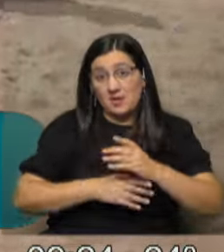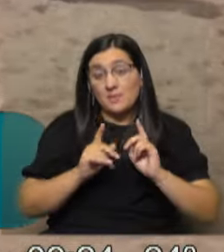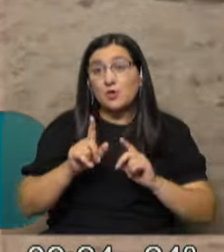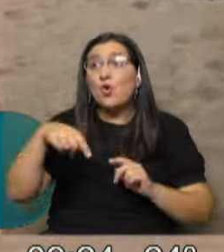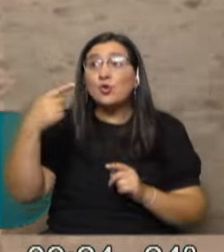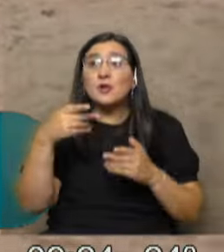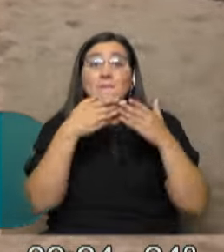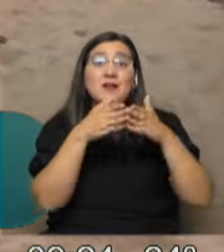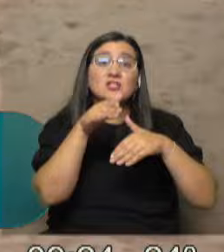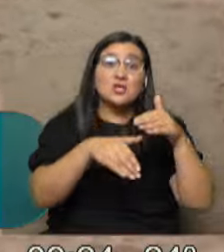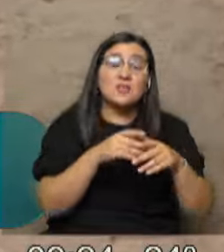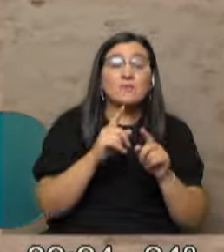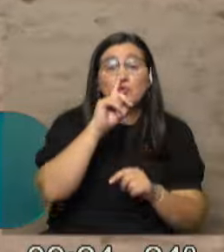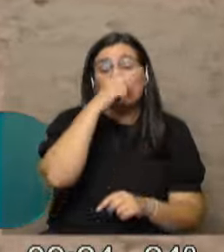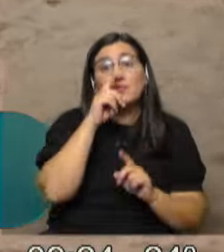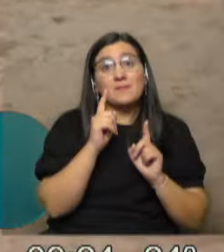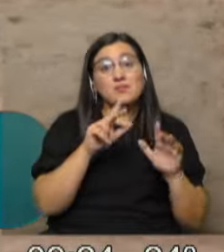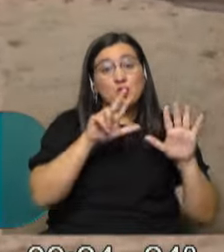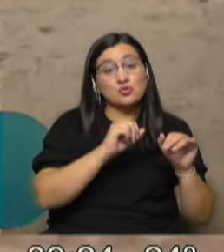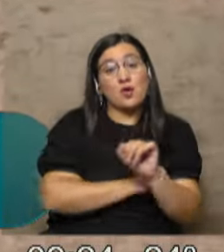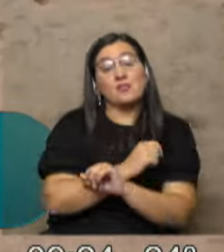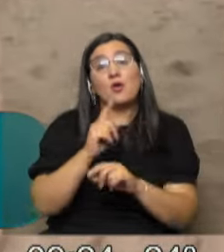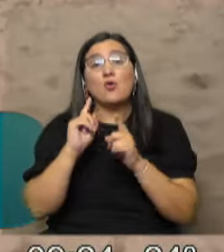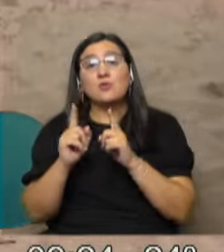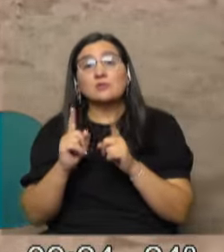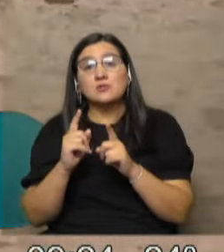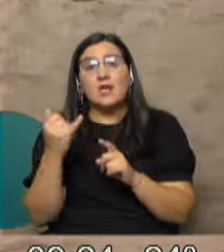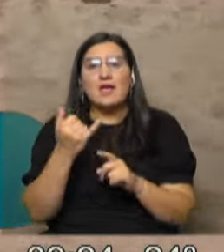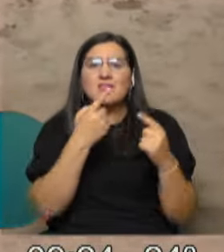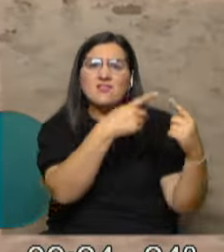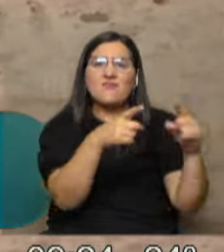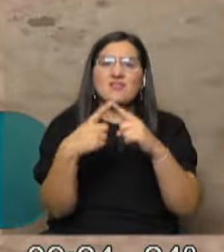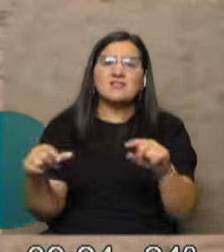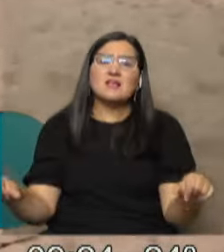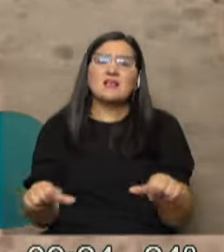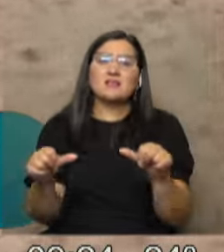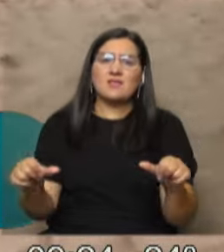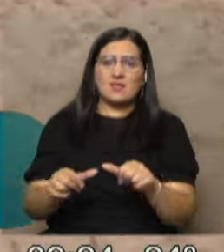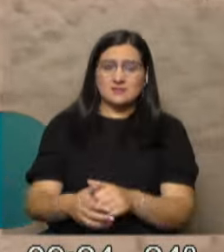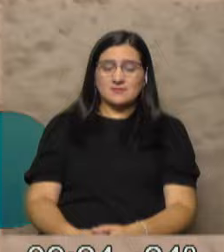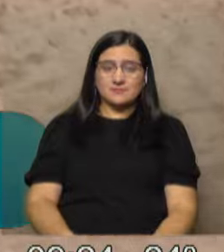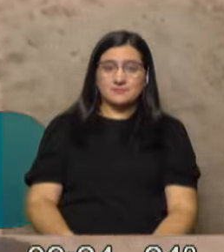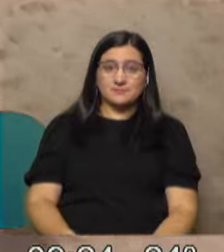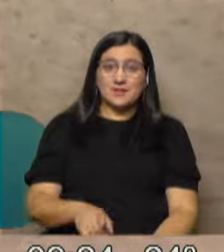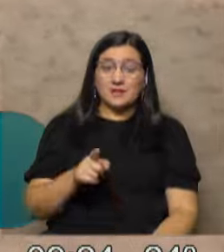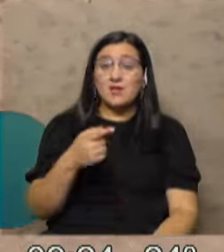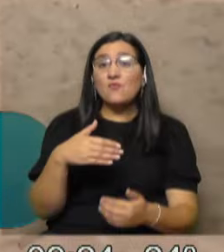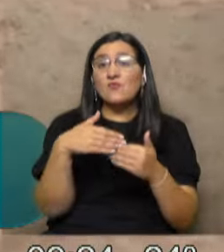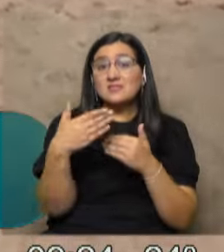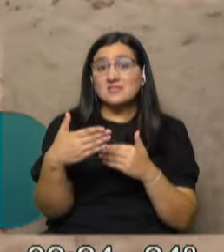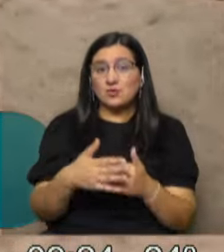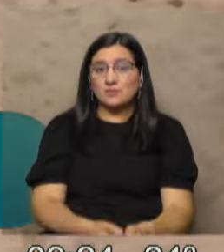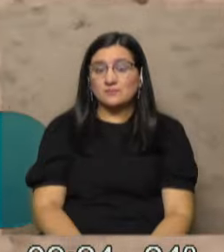de Montevideo, también de 8 a 11 de la mañana, se comprenden distintas actividades con las cuales realizar. Acá tenemos un vecino, a